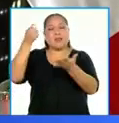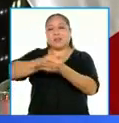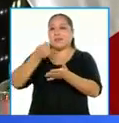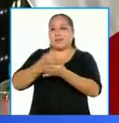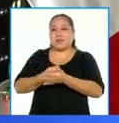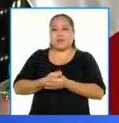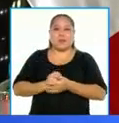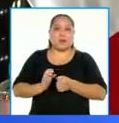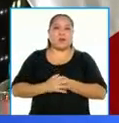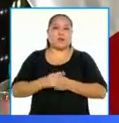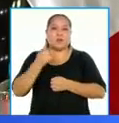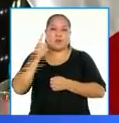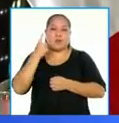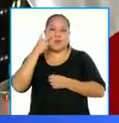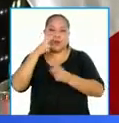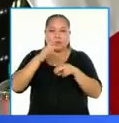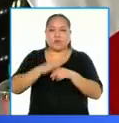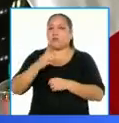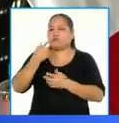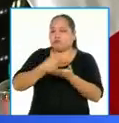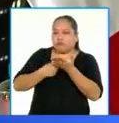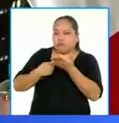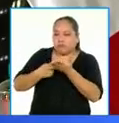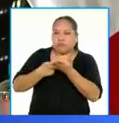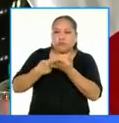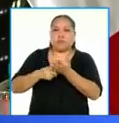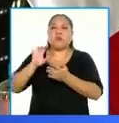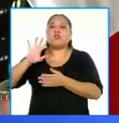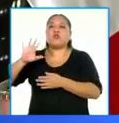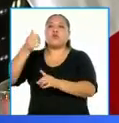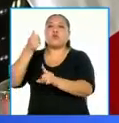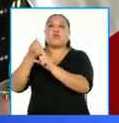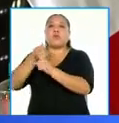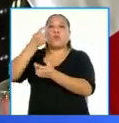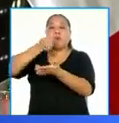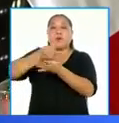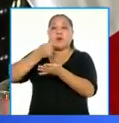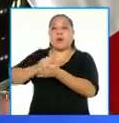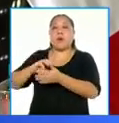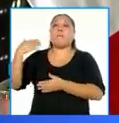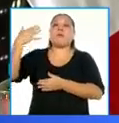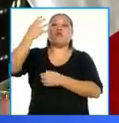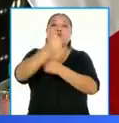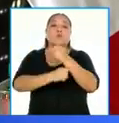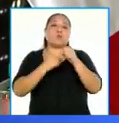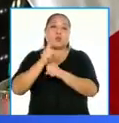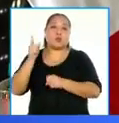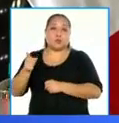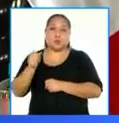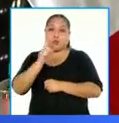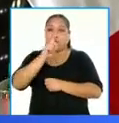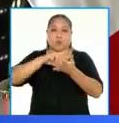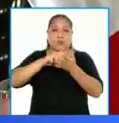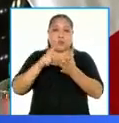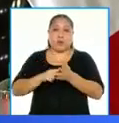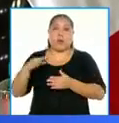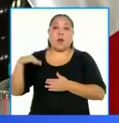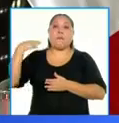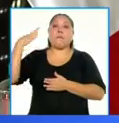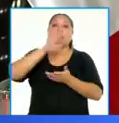hecho un estimado, creo, correcto de su financiamiento en los próximos años. Esto no significa que en los próximos meses